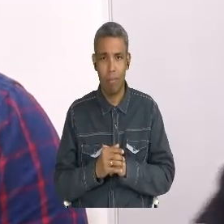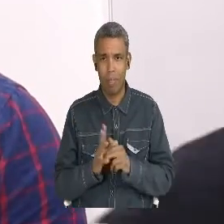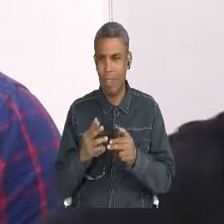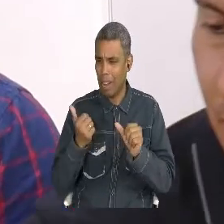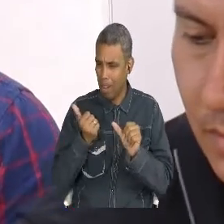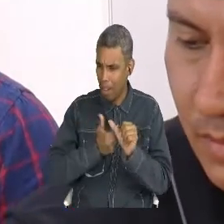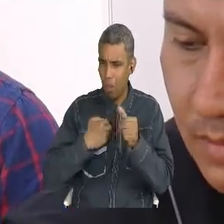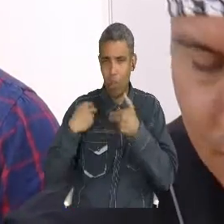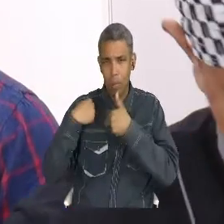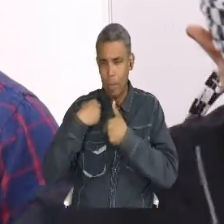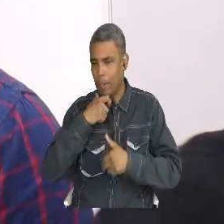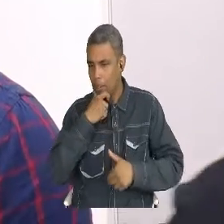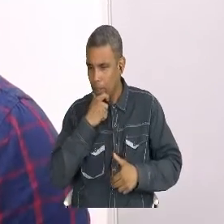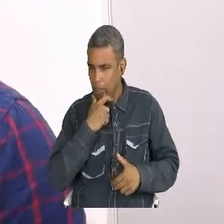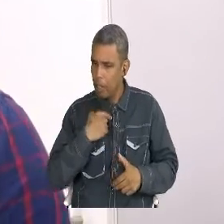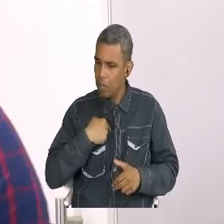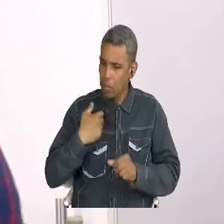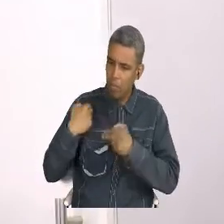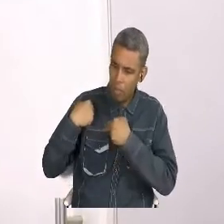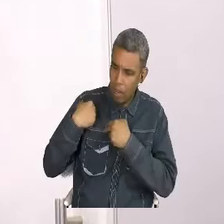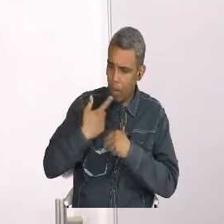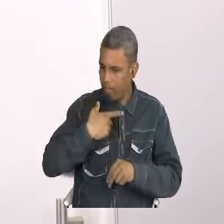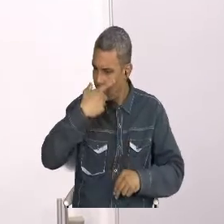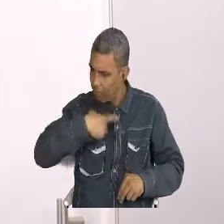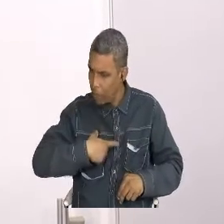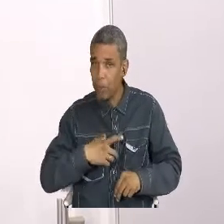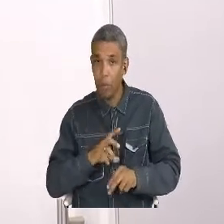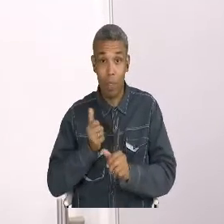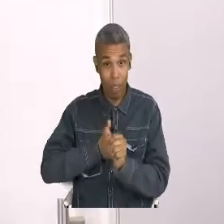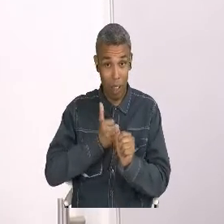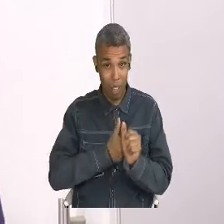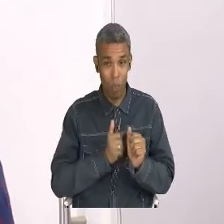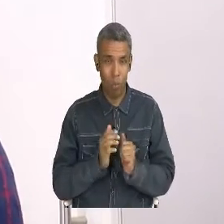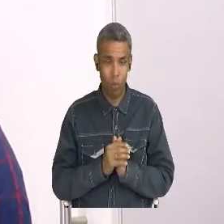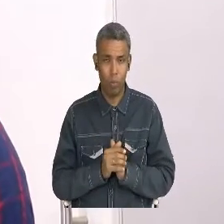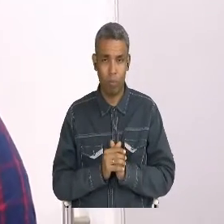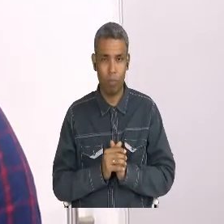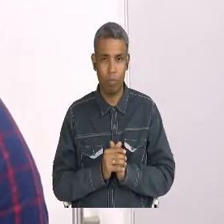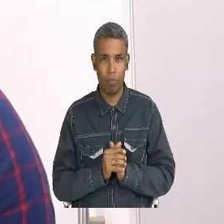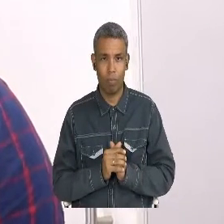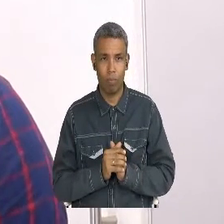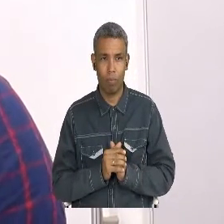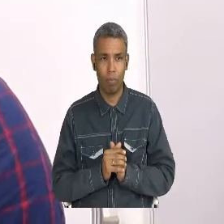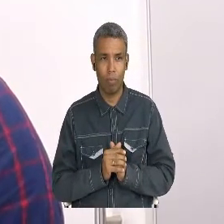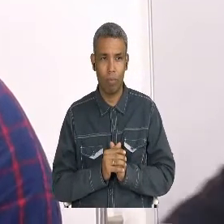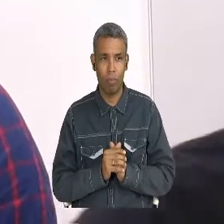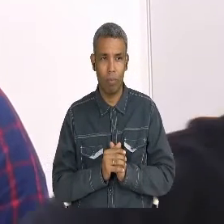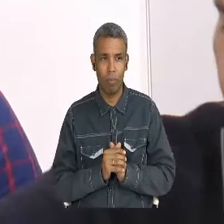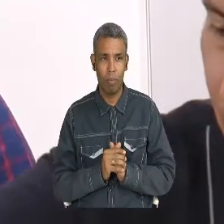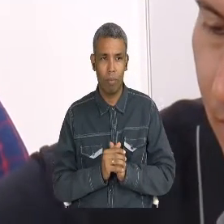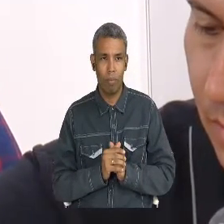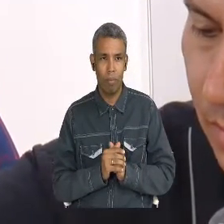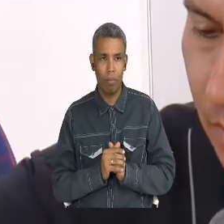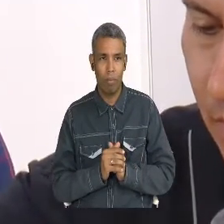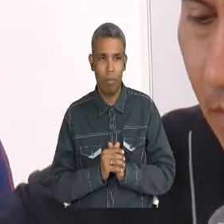una haga muy bien su labor, ¿sí? Viendo eso, pues ya contamos con la gran ayuda de que